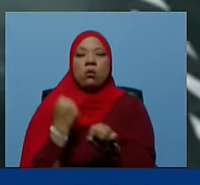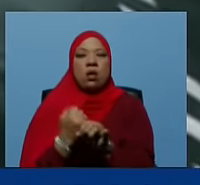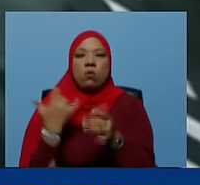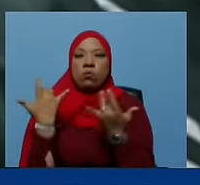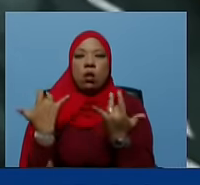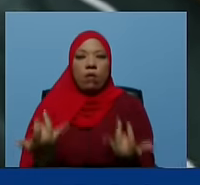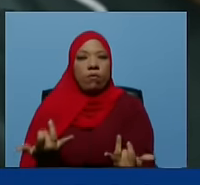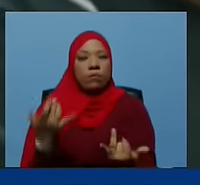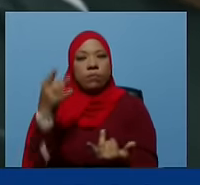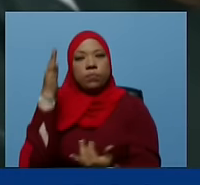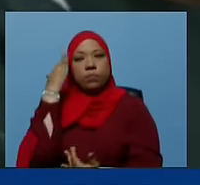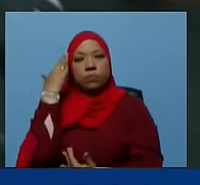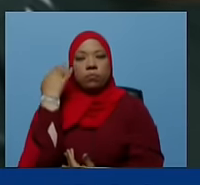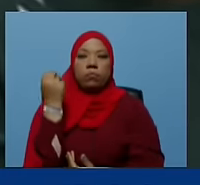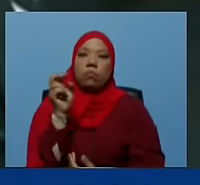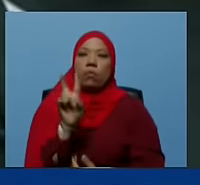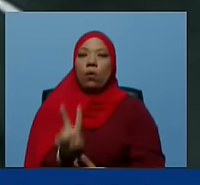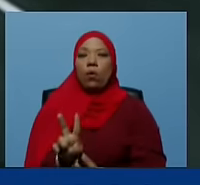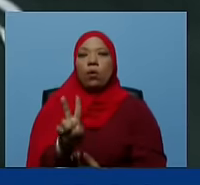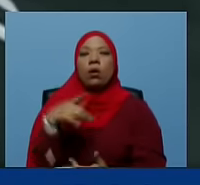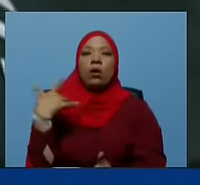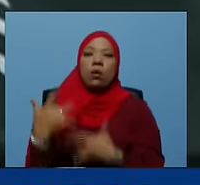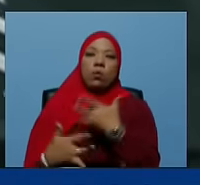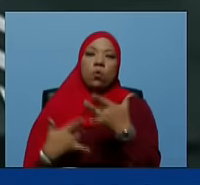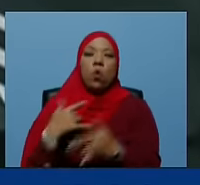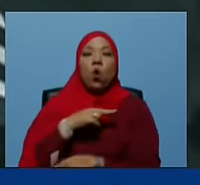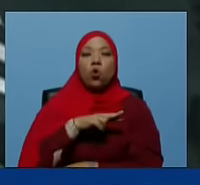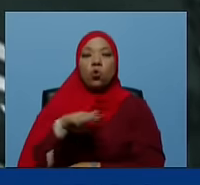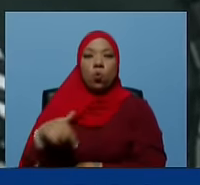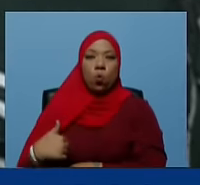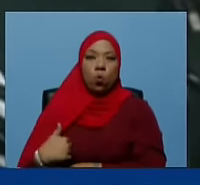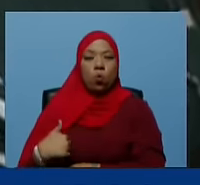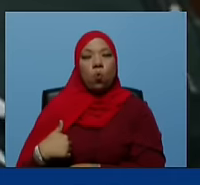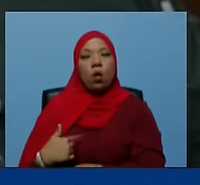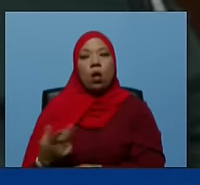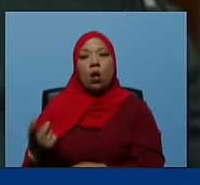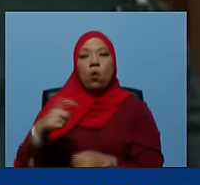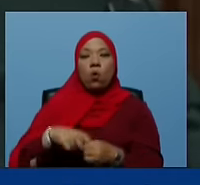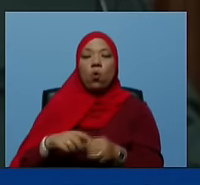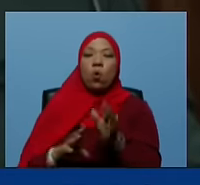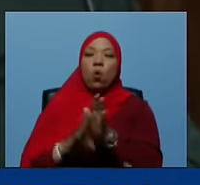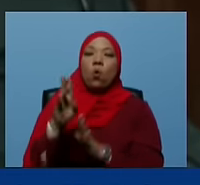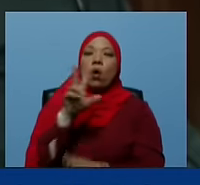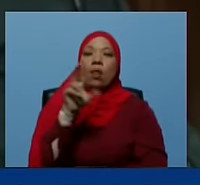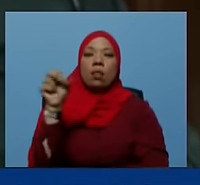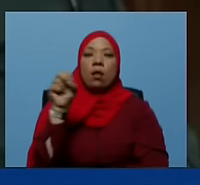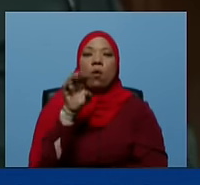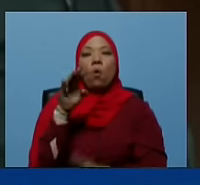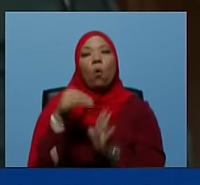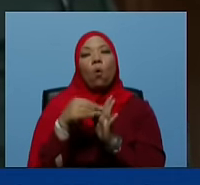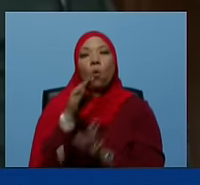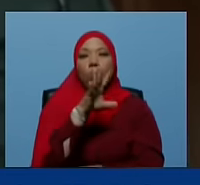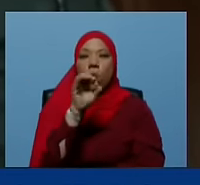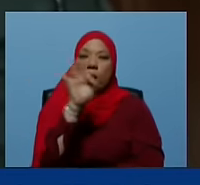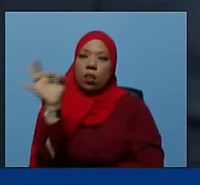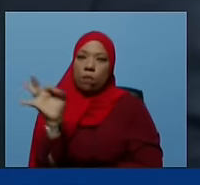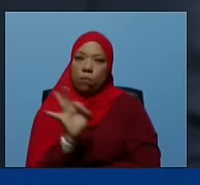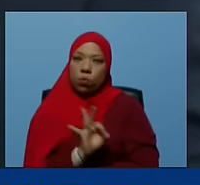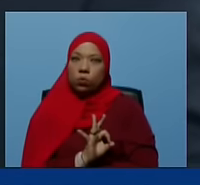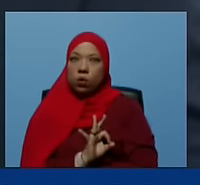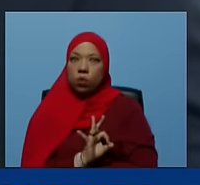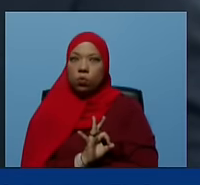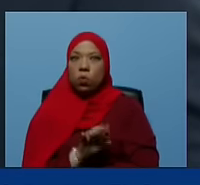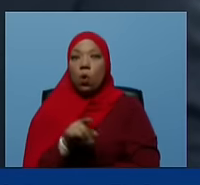esos dos yacimientos. Esos dos yacimientos, por las estimaciones nuestras, puede ser que incremente un 30 o un 40%. Esto es lo que nos va a